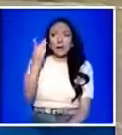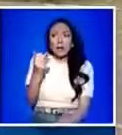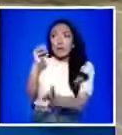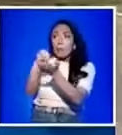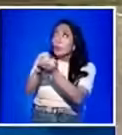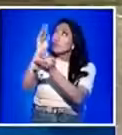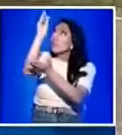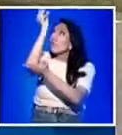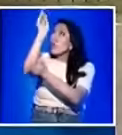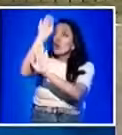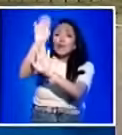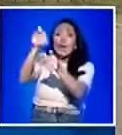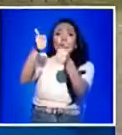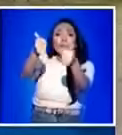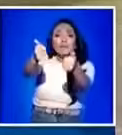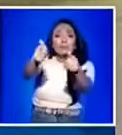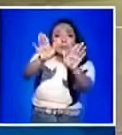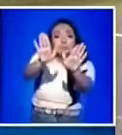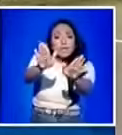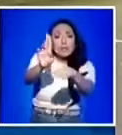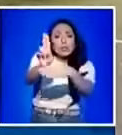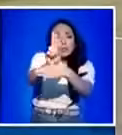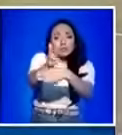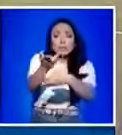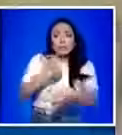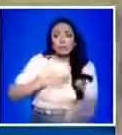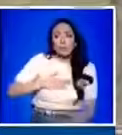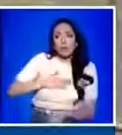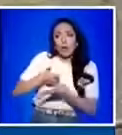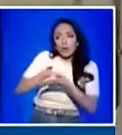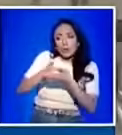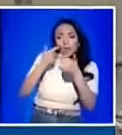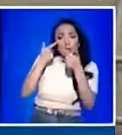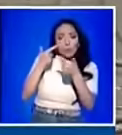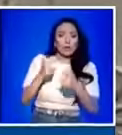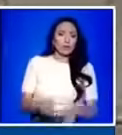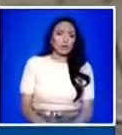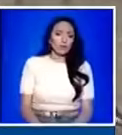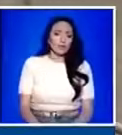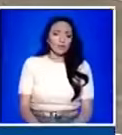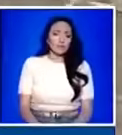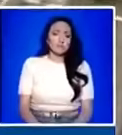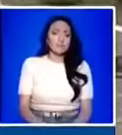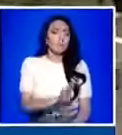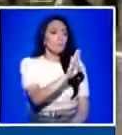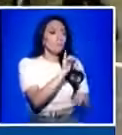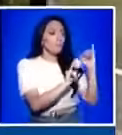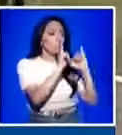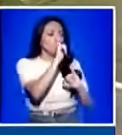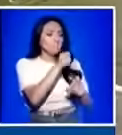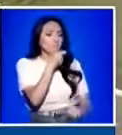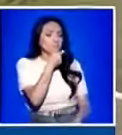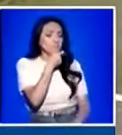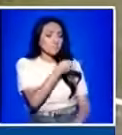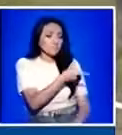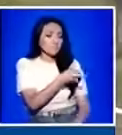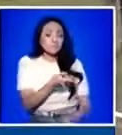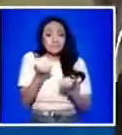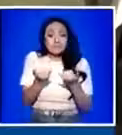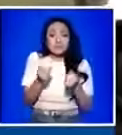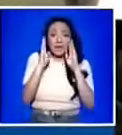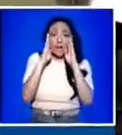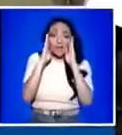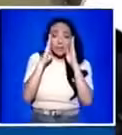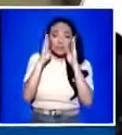ya es de los ciudadanos, ya es para su servicio. Como ve usted, señorita periodista, estamos atendiendo de